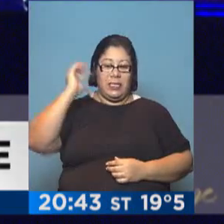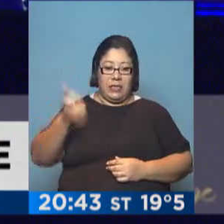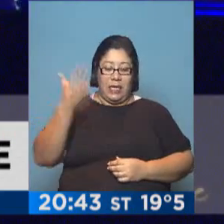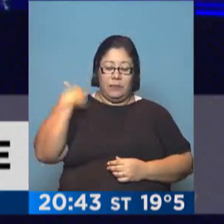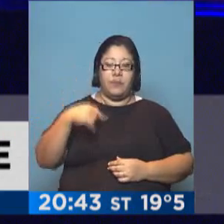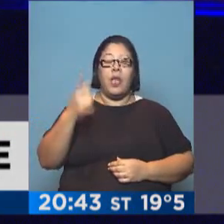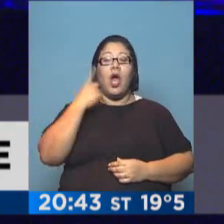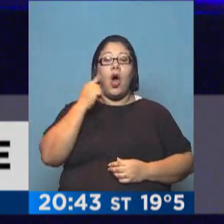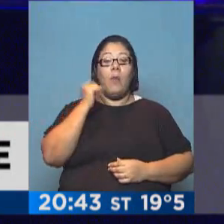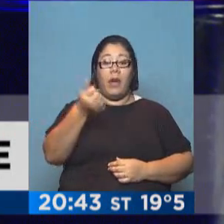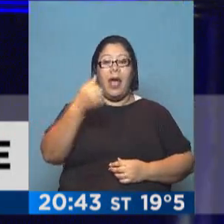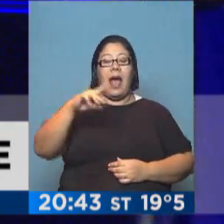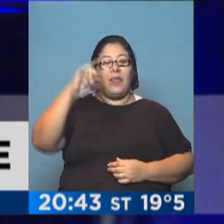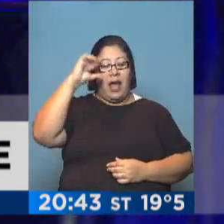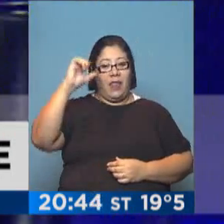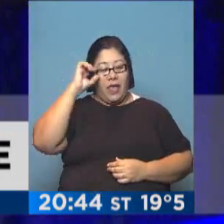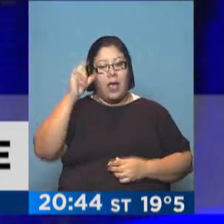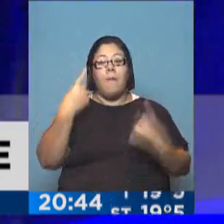Lenny Andrade con música carioca.